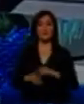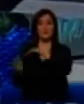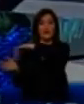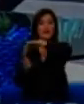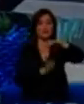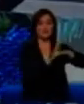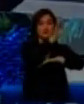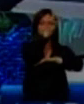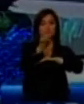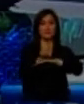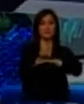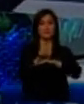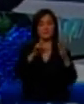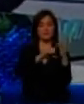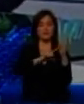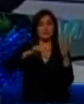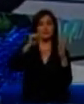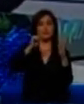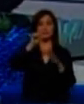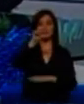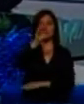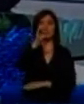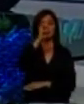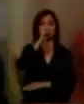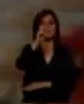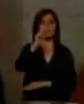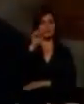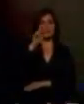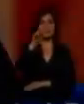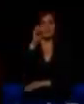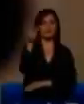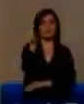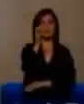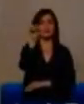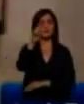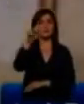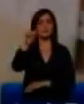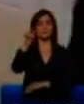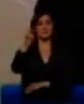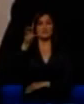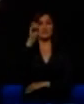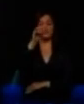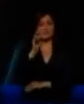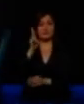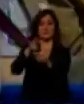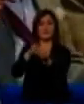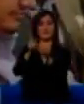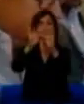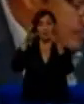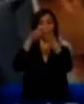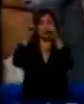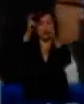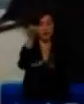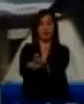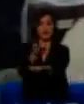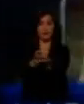El director del Servicio de Rentas Internas, Leonardo Orlando, acudió esta tarde a la Comisión de Régimen Económico de la Asamblea que tramita el